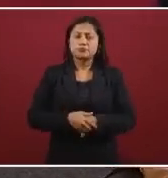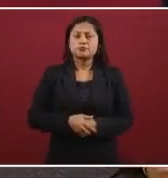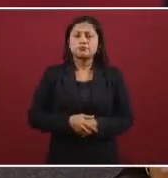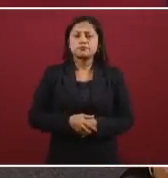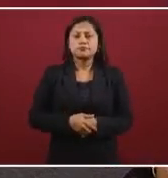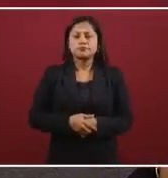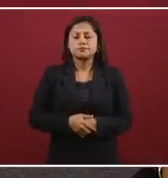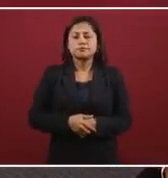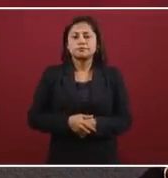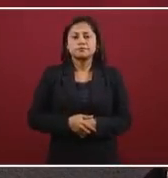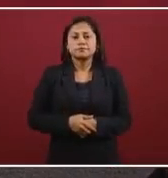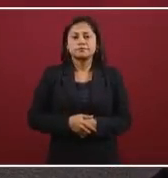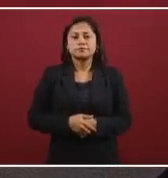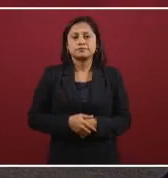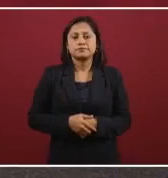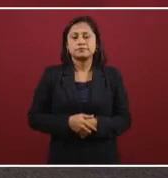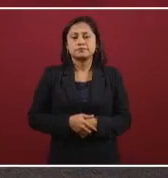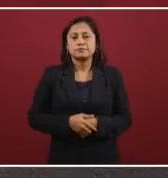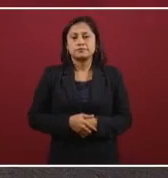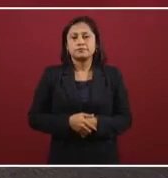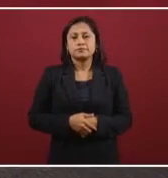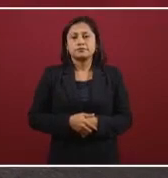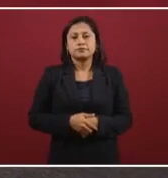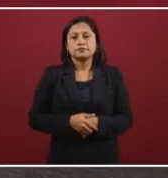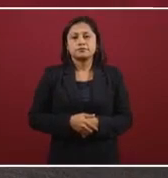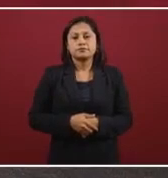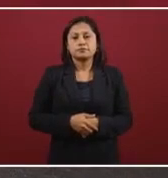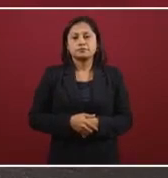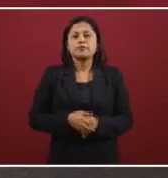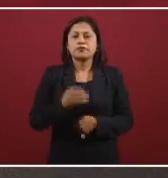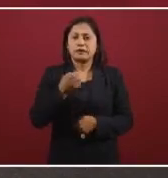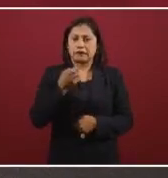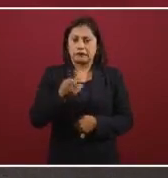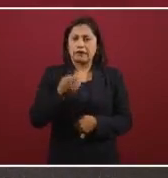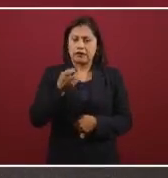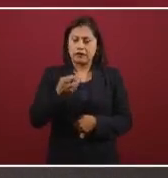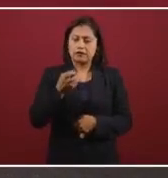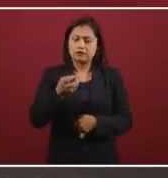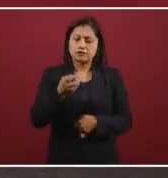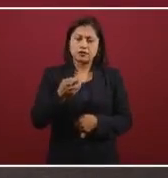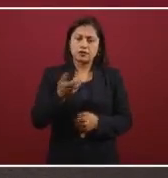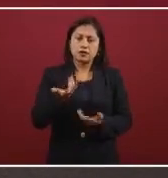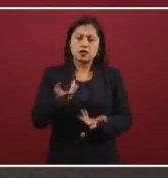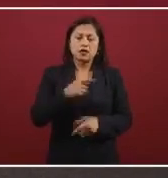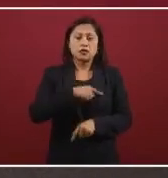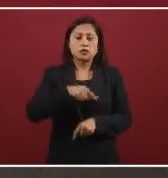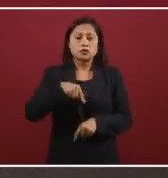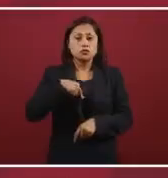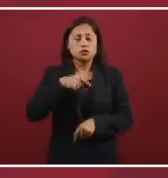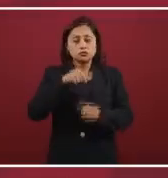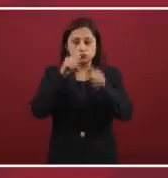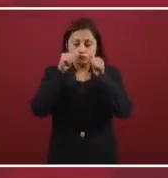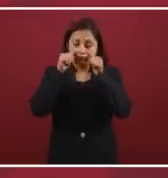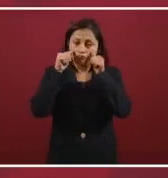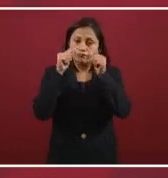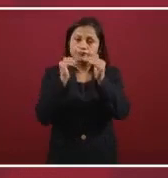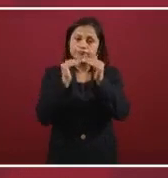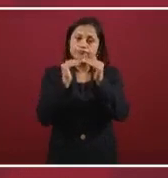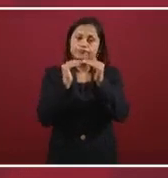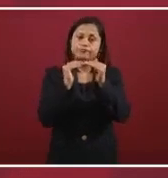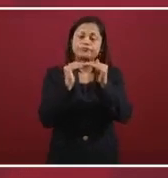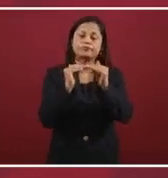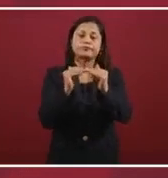Es un equilibrio que tenemos que mantener y hacer el análisis.